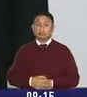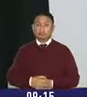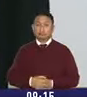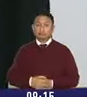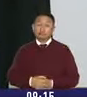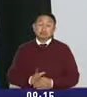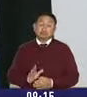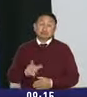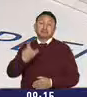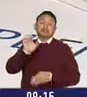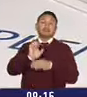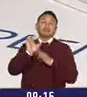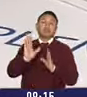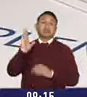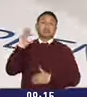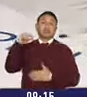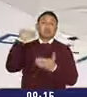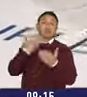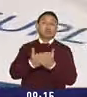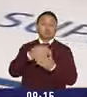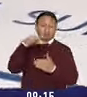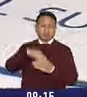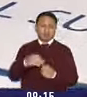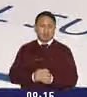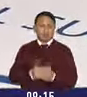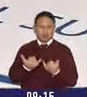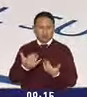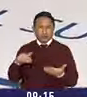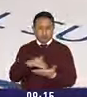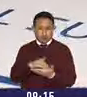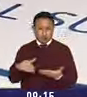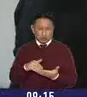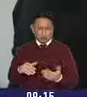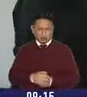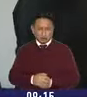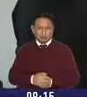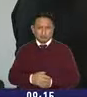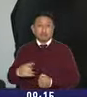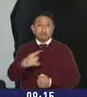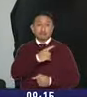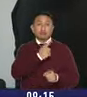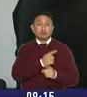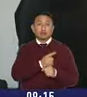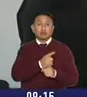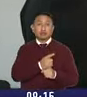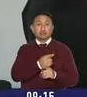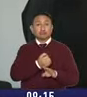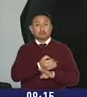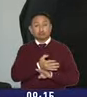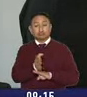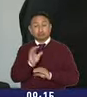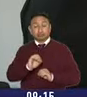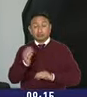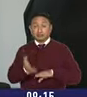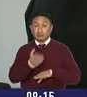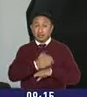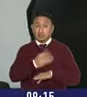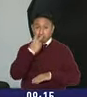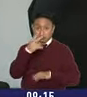Quizás algunos ecuatorianos acudan a las urnas con dudas que todavía flotan en el ambiente. Es por eso que les recomendamos tomar en cuenta la